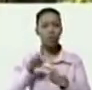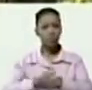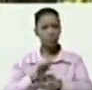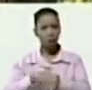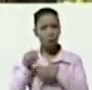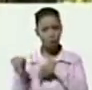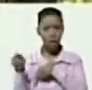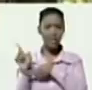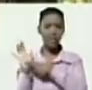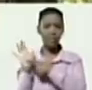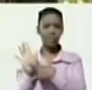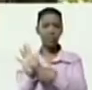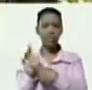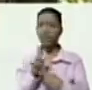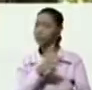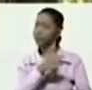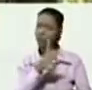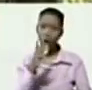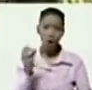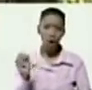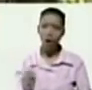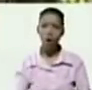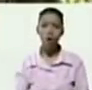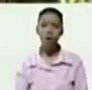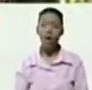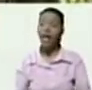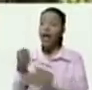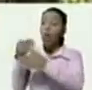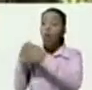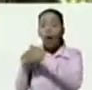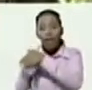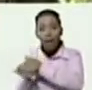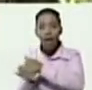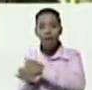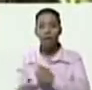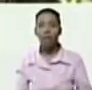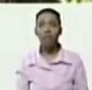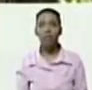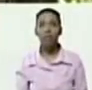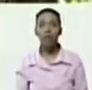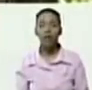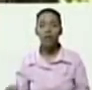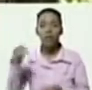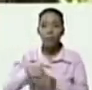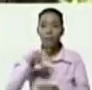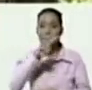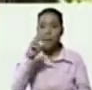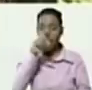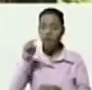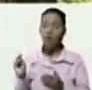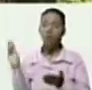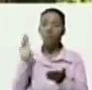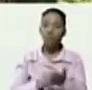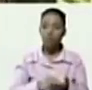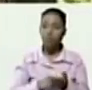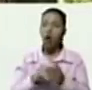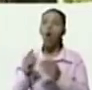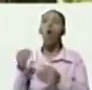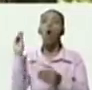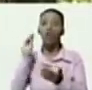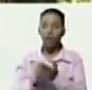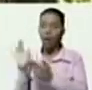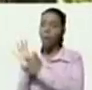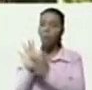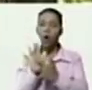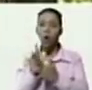no. No, es guardarla y dentro de 20 años volverla a pasar y que